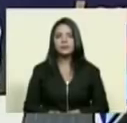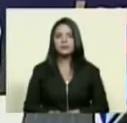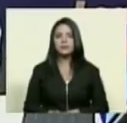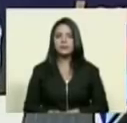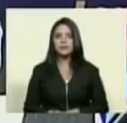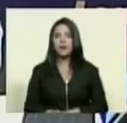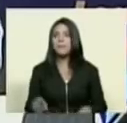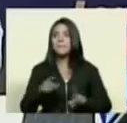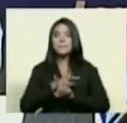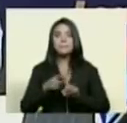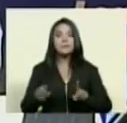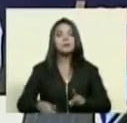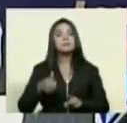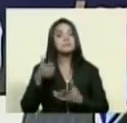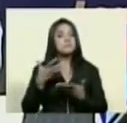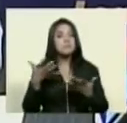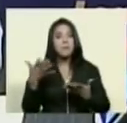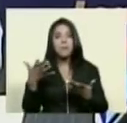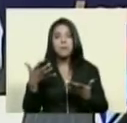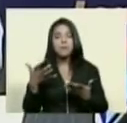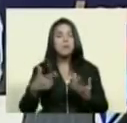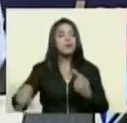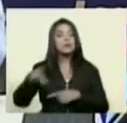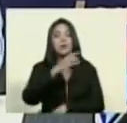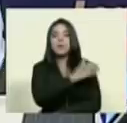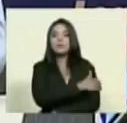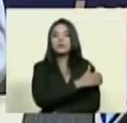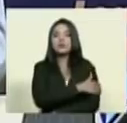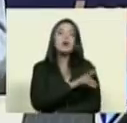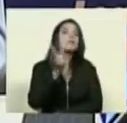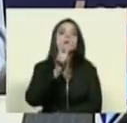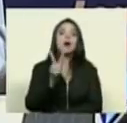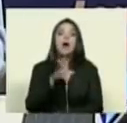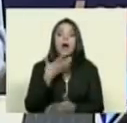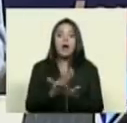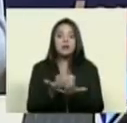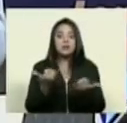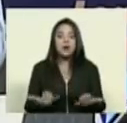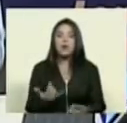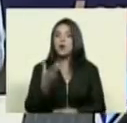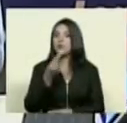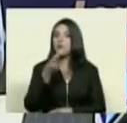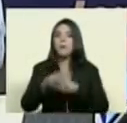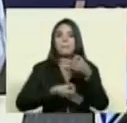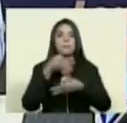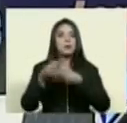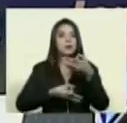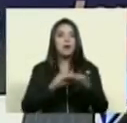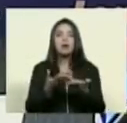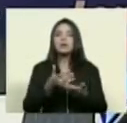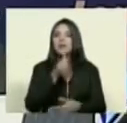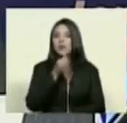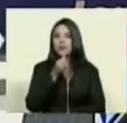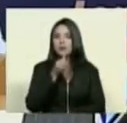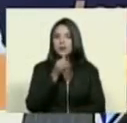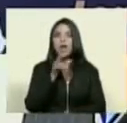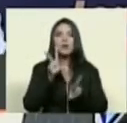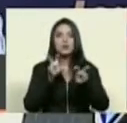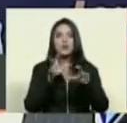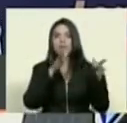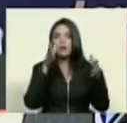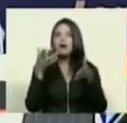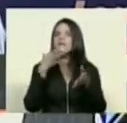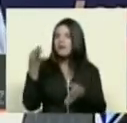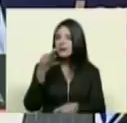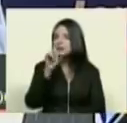Pero con el mayor desparpajo, la oposición venezolana a estas alturas todavía no ha explicado si esa noticia que aparece en el Nuevo Herald es real